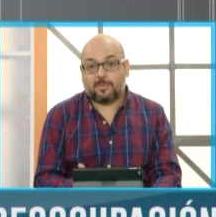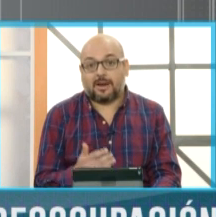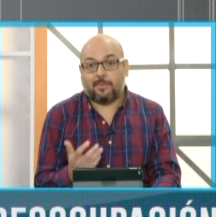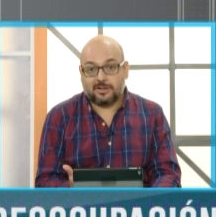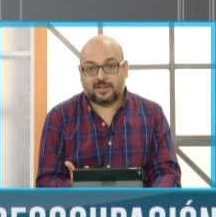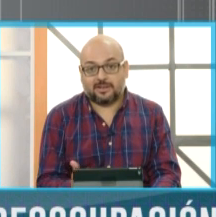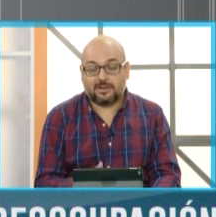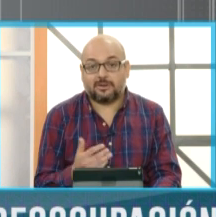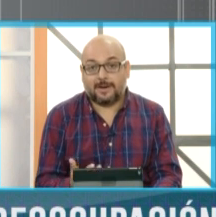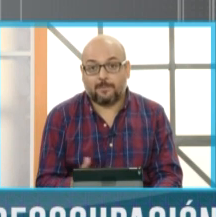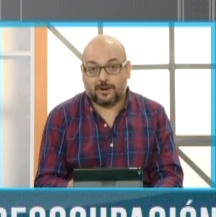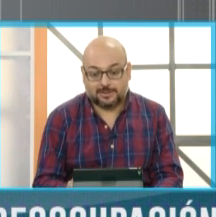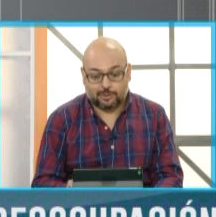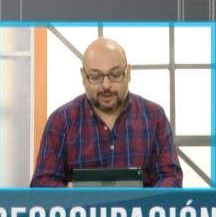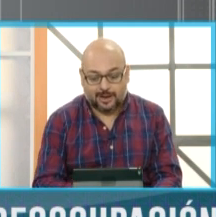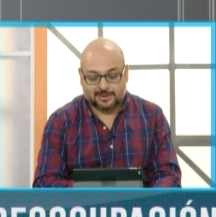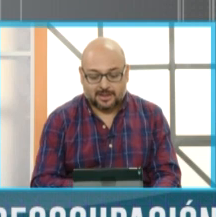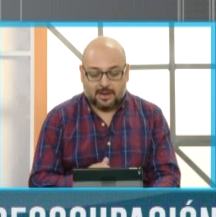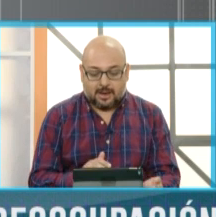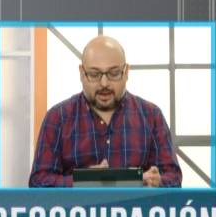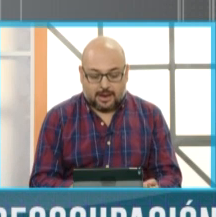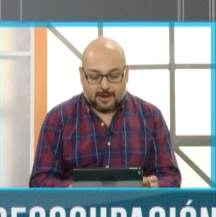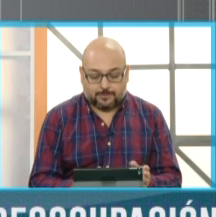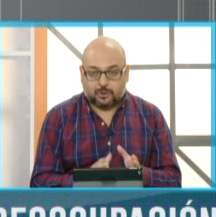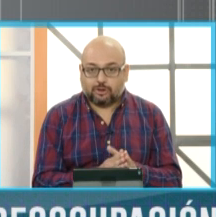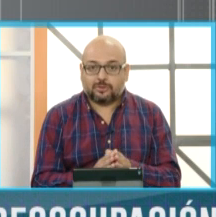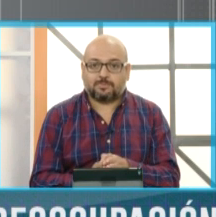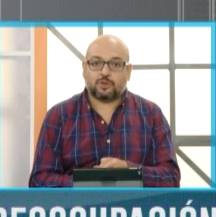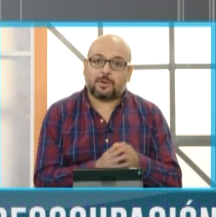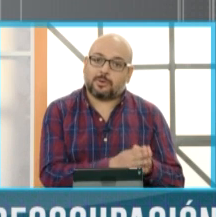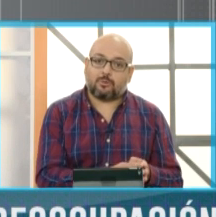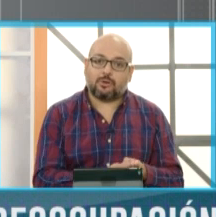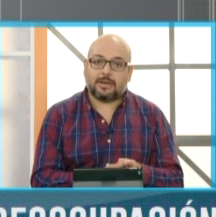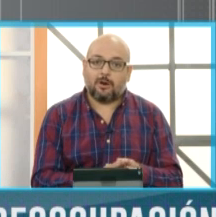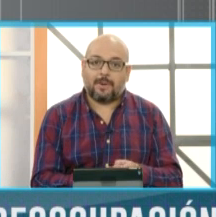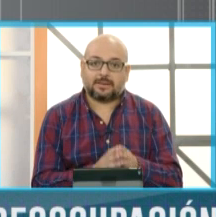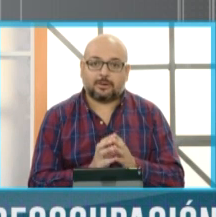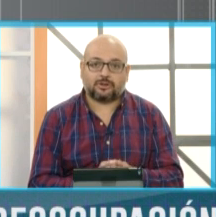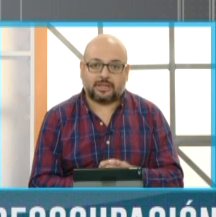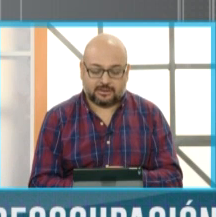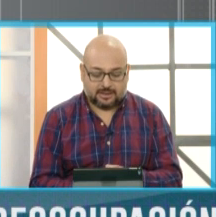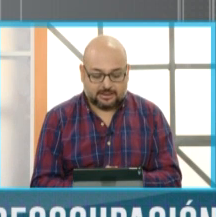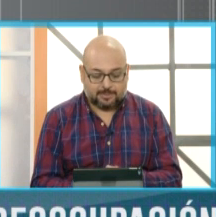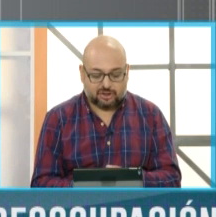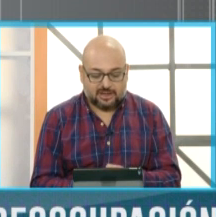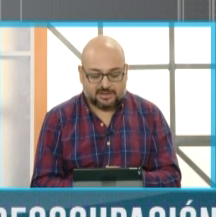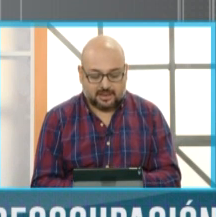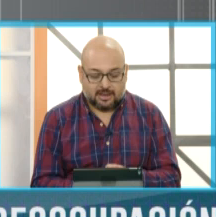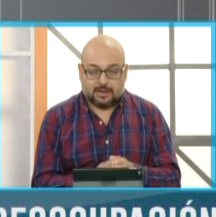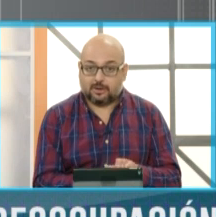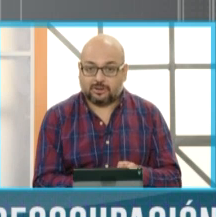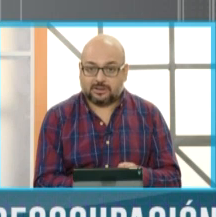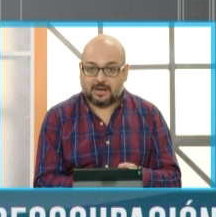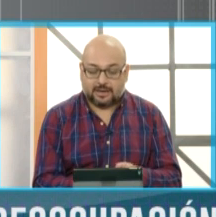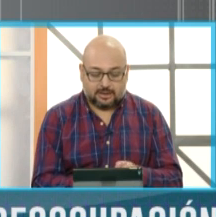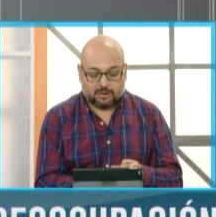José López, las bolsas de dinero y las monjas involucradas. Otros, por supuesto, bueno, cuando alguien comparte, contesta. Y esta persona dice,